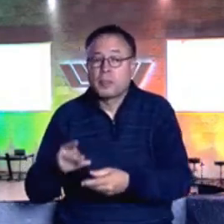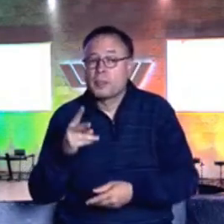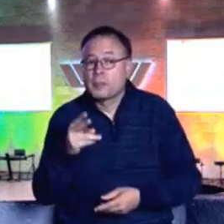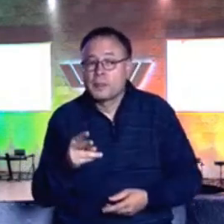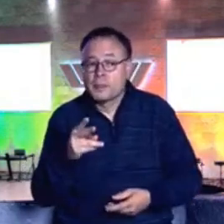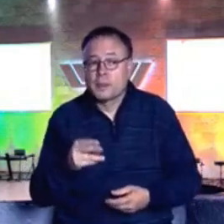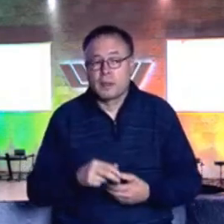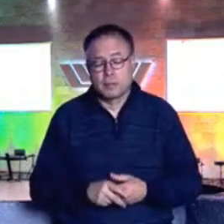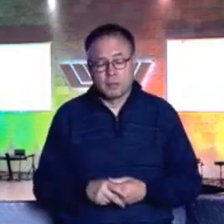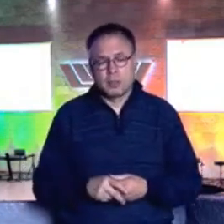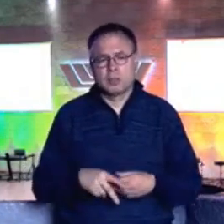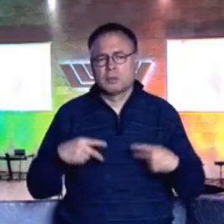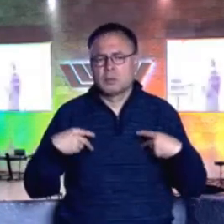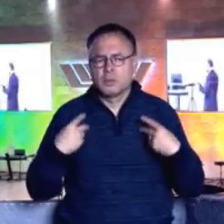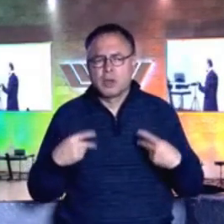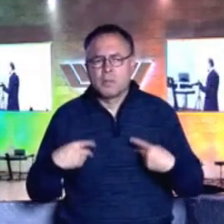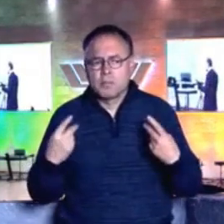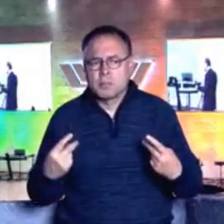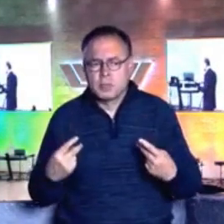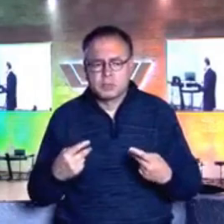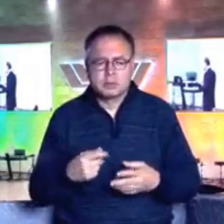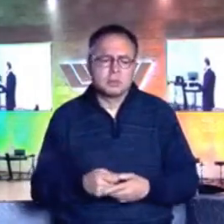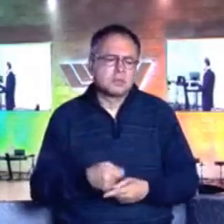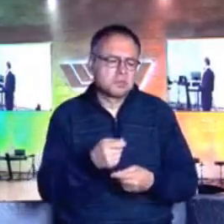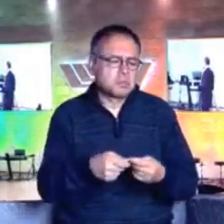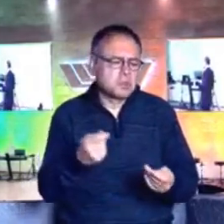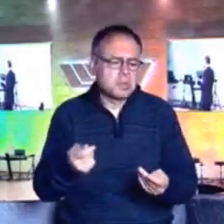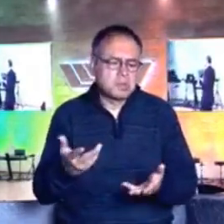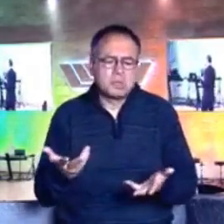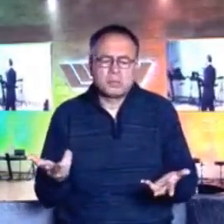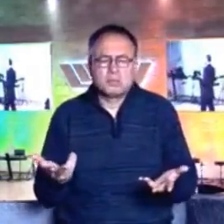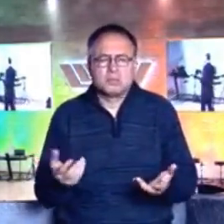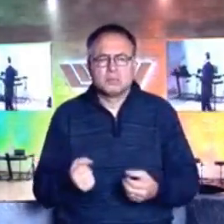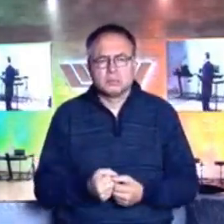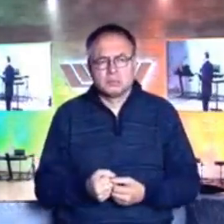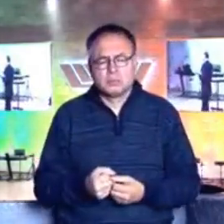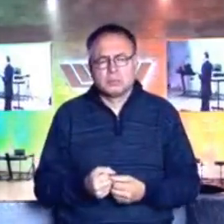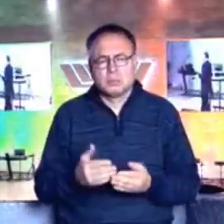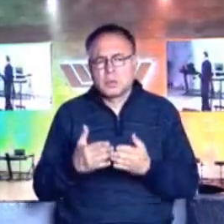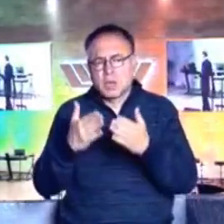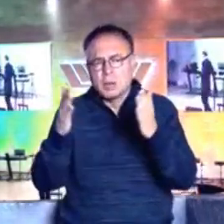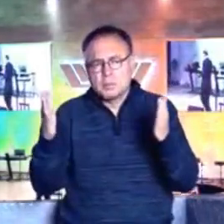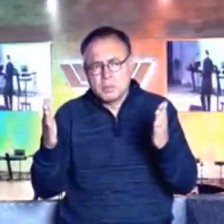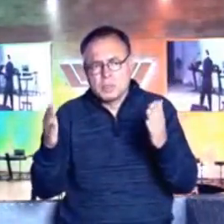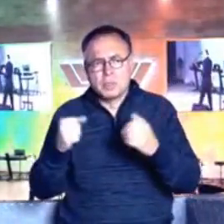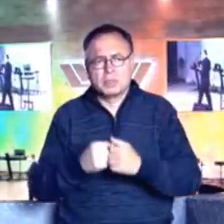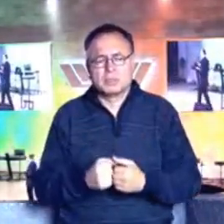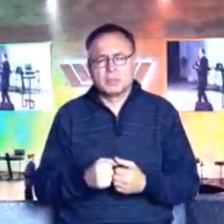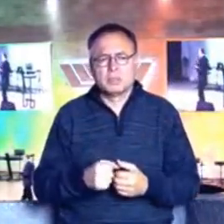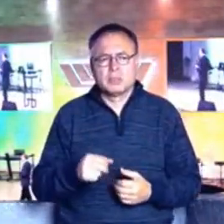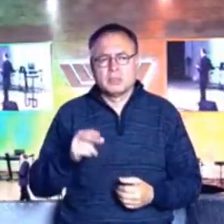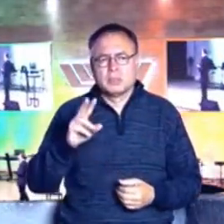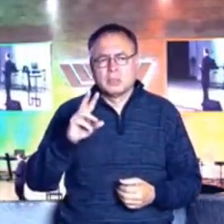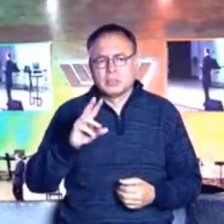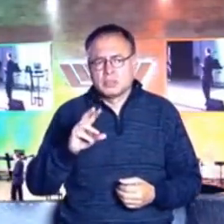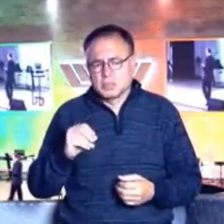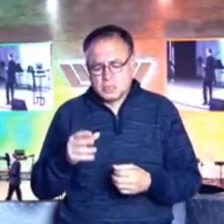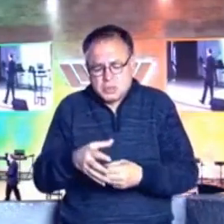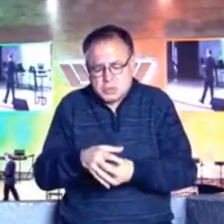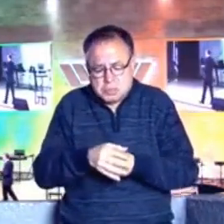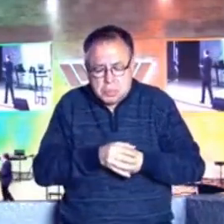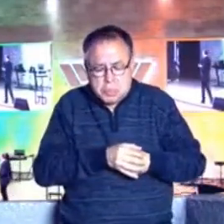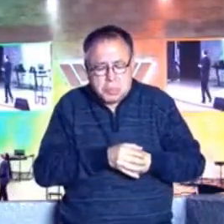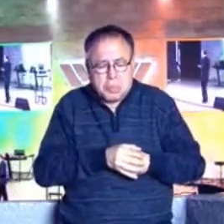abierta una persona que esté dispuesta a dar a compartir una persona que no cierra la mano para bendecir a